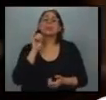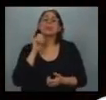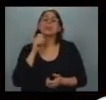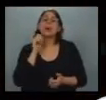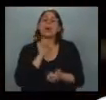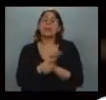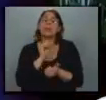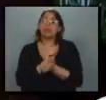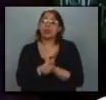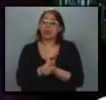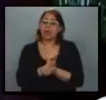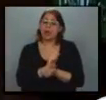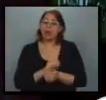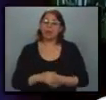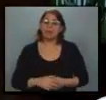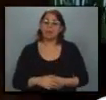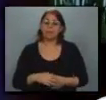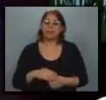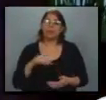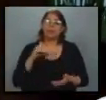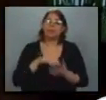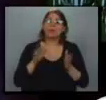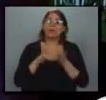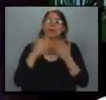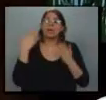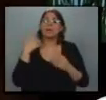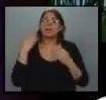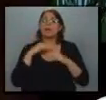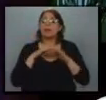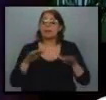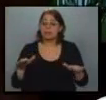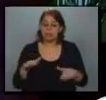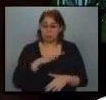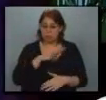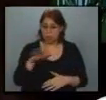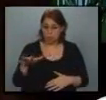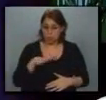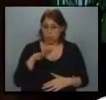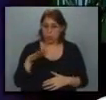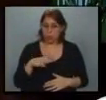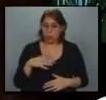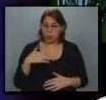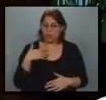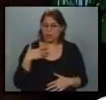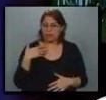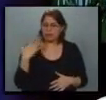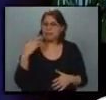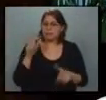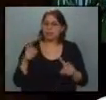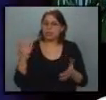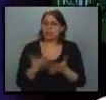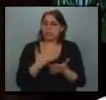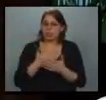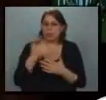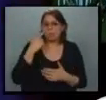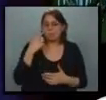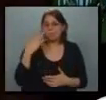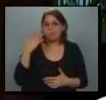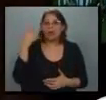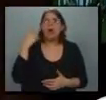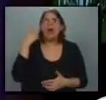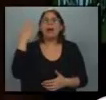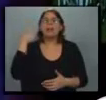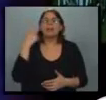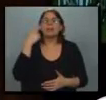se dedica a publicar libros para chicos. Y el lugar, obviamente, muy consternado. Yo conozco bien la zona, ¿no? Viví hasta los 30 años en